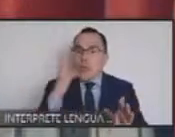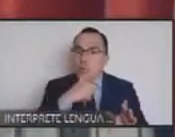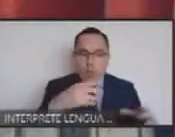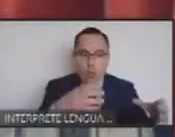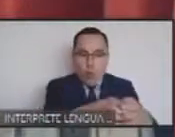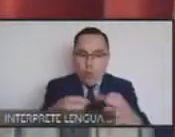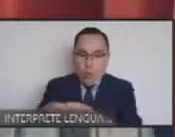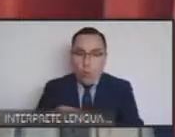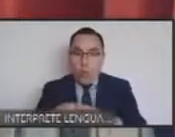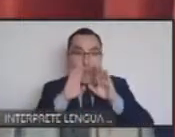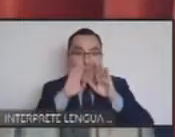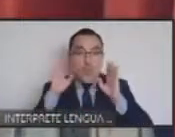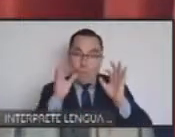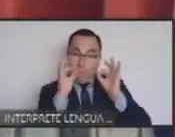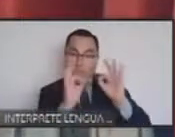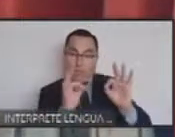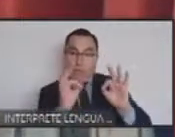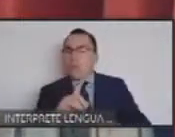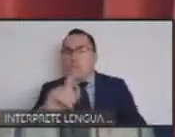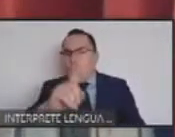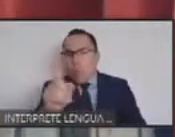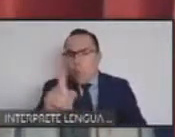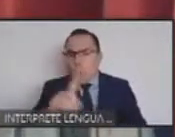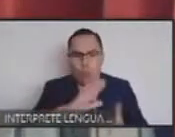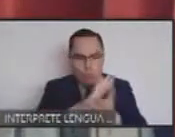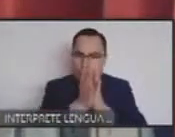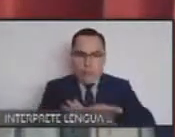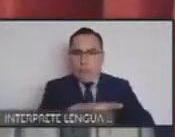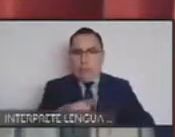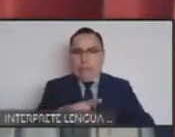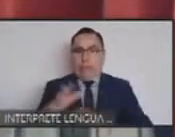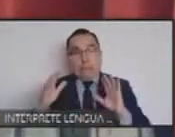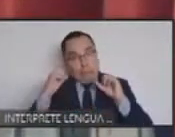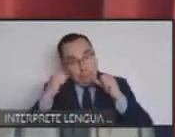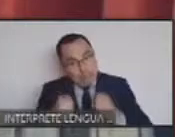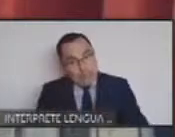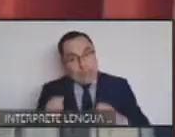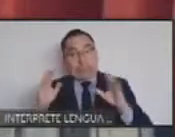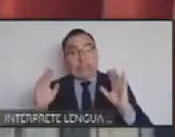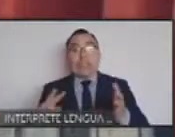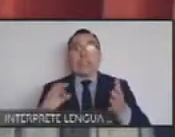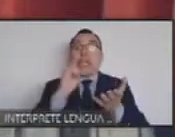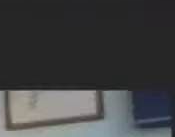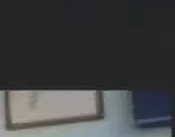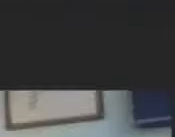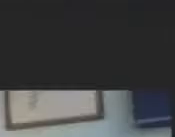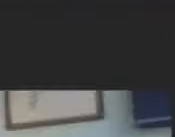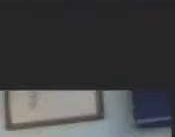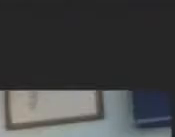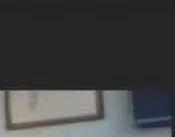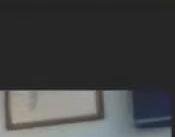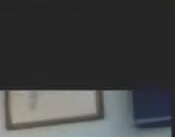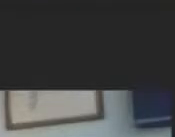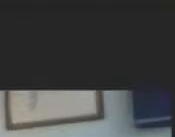que puedan suceder situaciones como esta. Y estas situaciones justamente se llegan a conocer y se llegan a